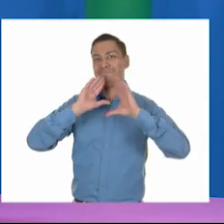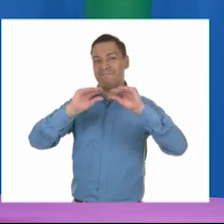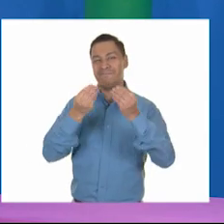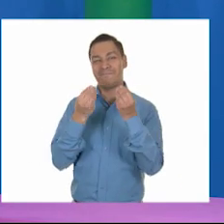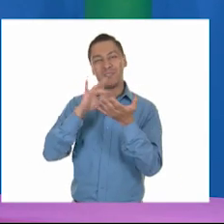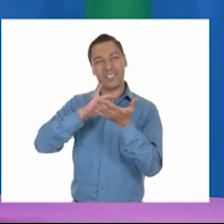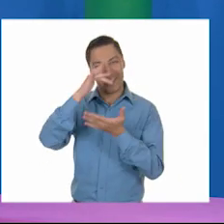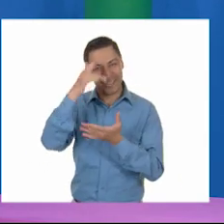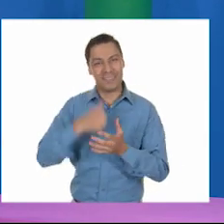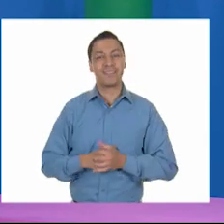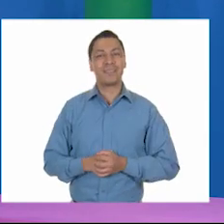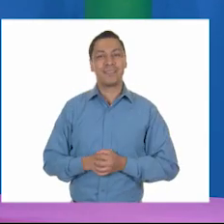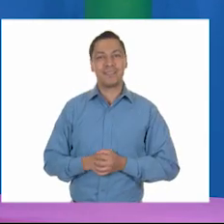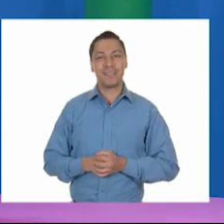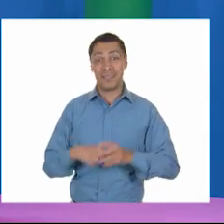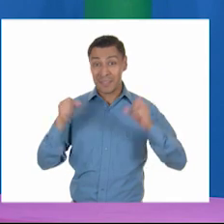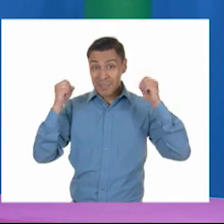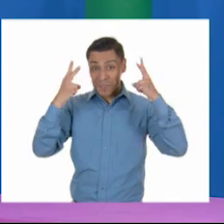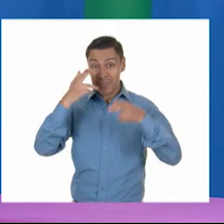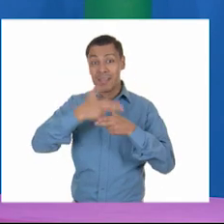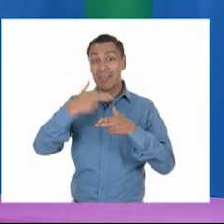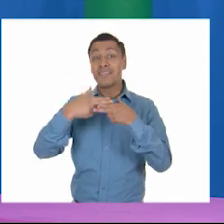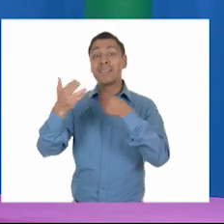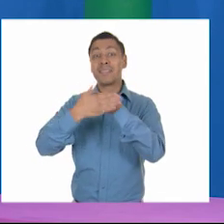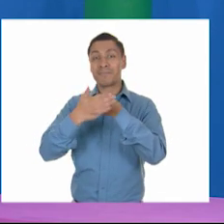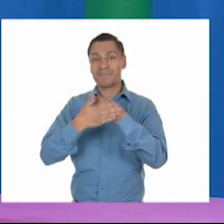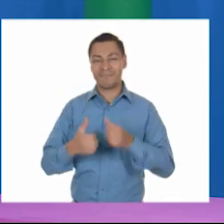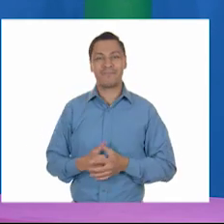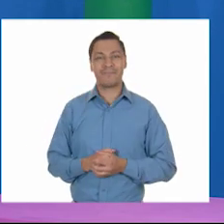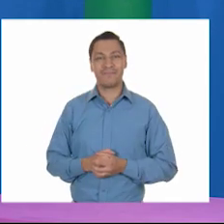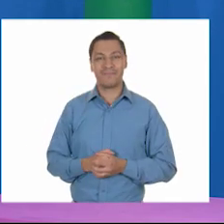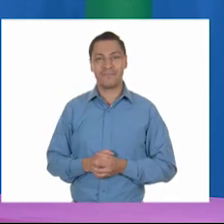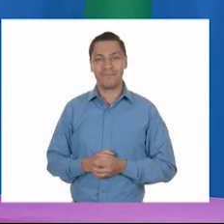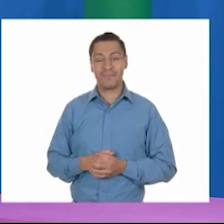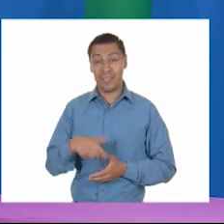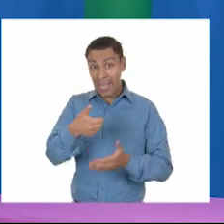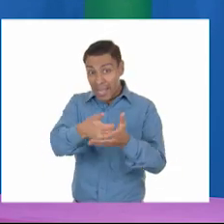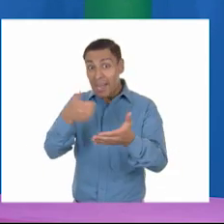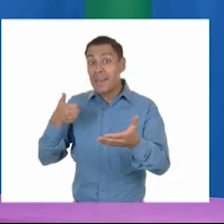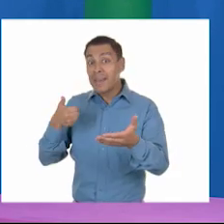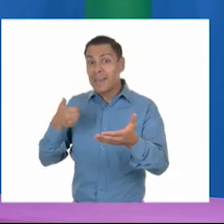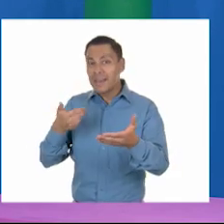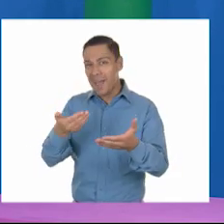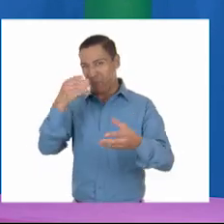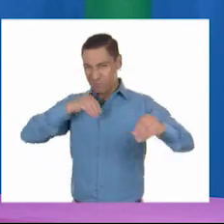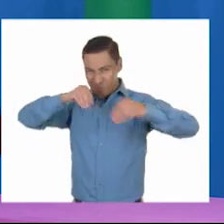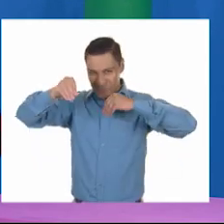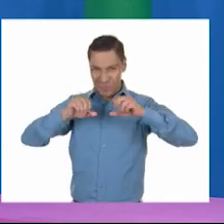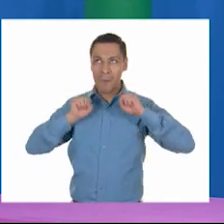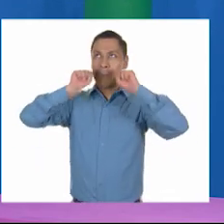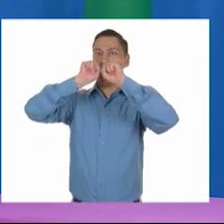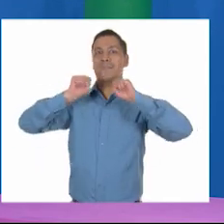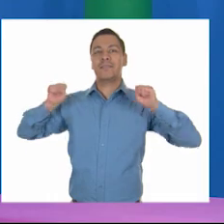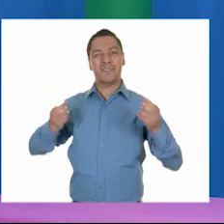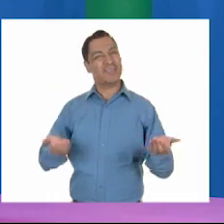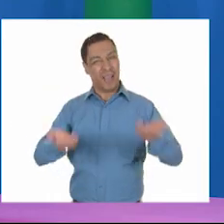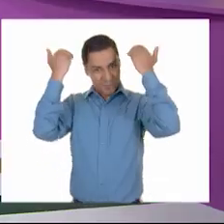Muchísimas gracias. Nos vemos. Hasta la próxima. Pero antes, a movernos un poco.